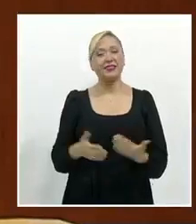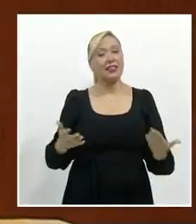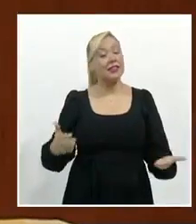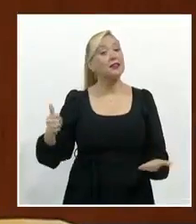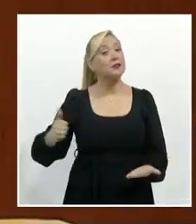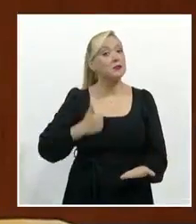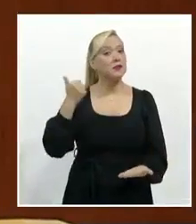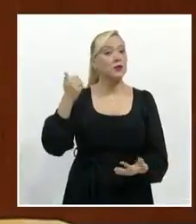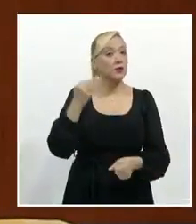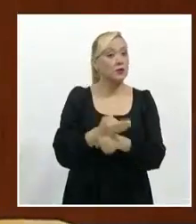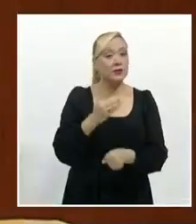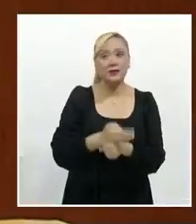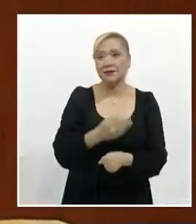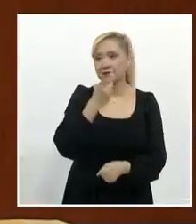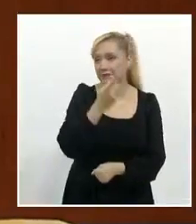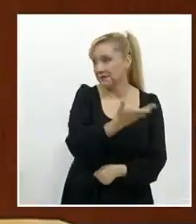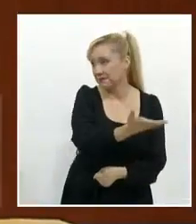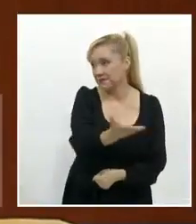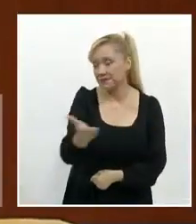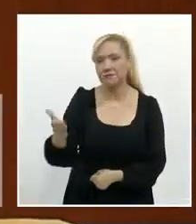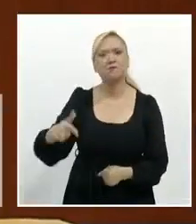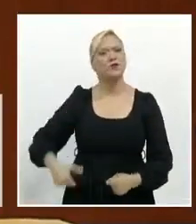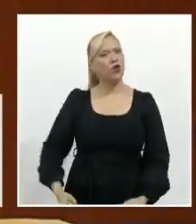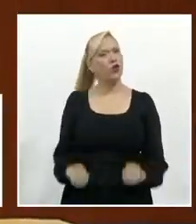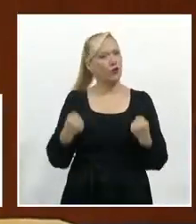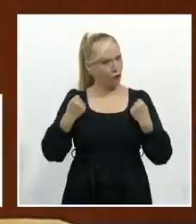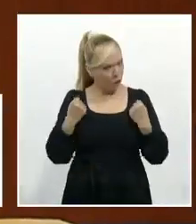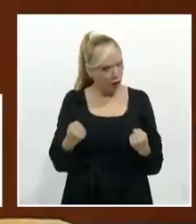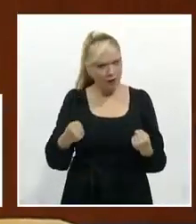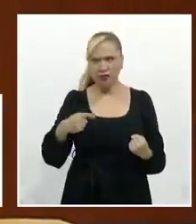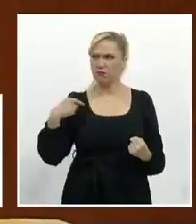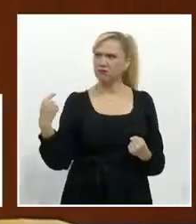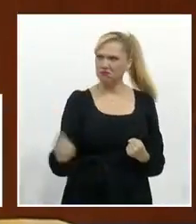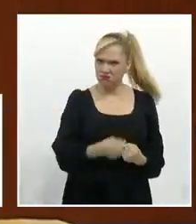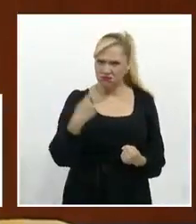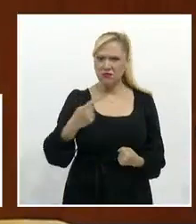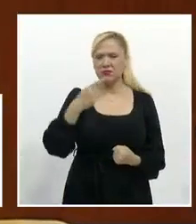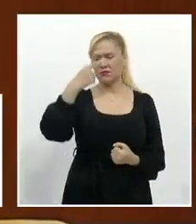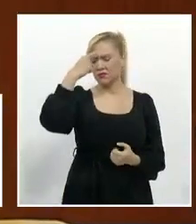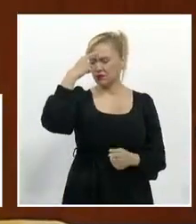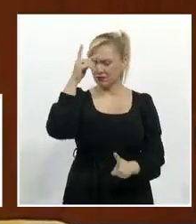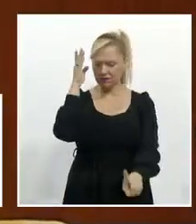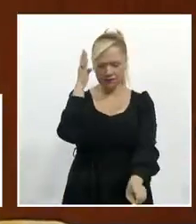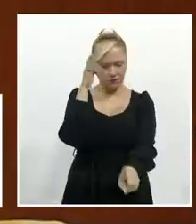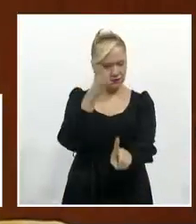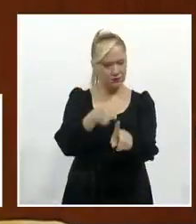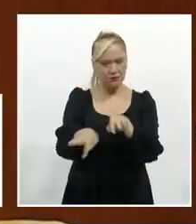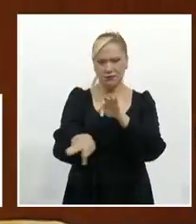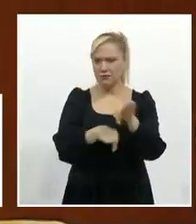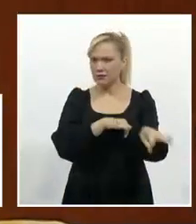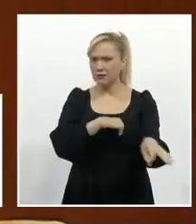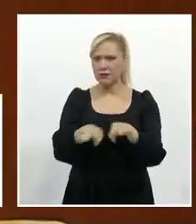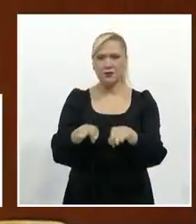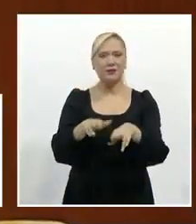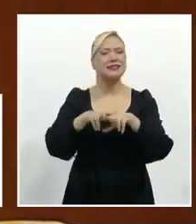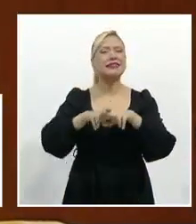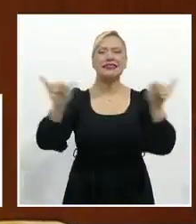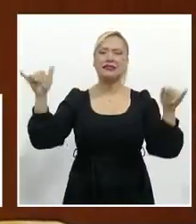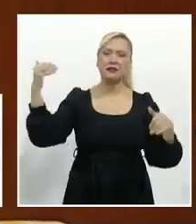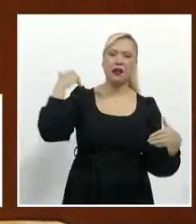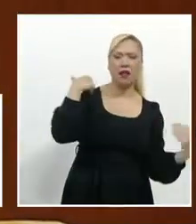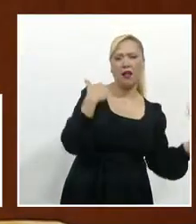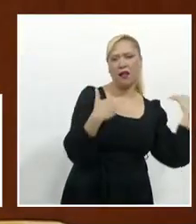Aprovechando el momento para decir, estamos fuertes, estamos convencidos de lo que hacemos. En ese sentido, nada nos va a